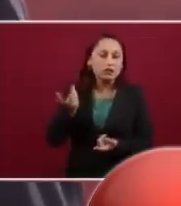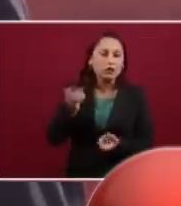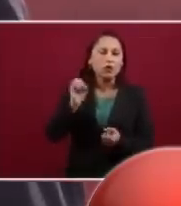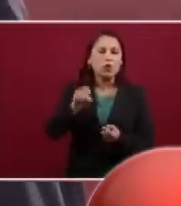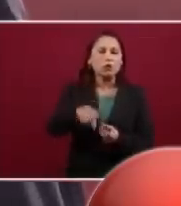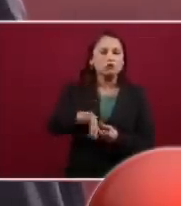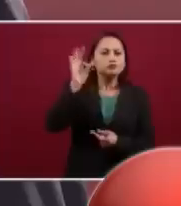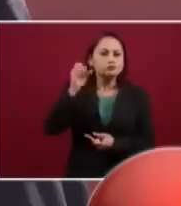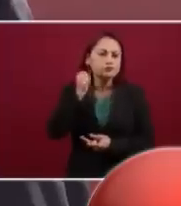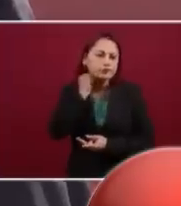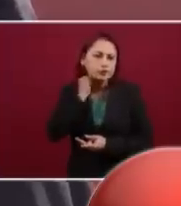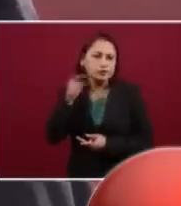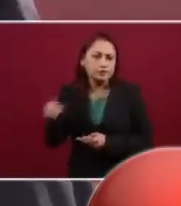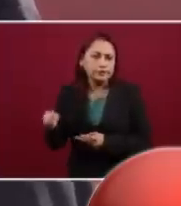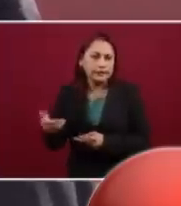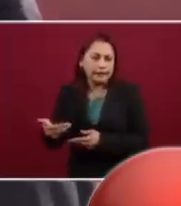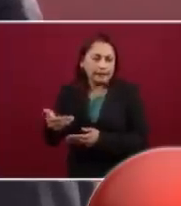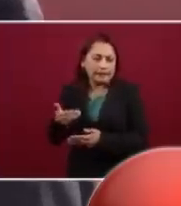senador.